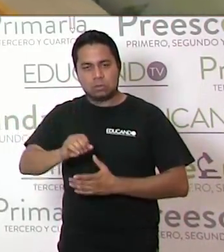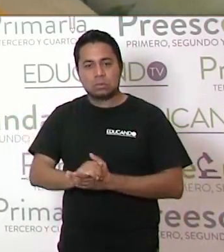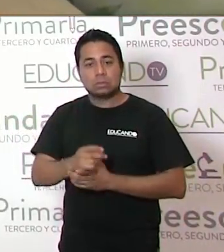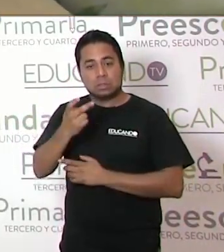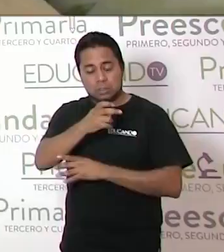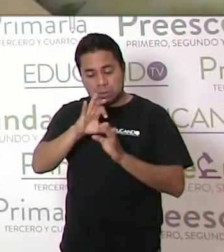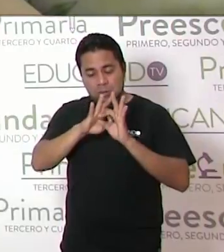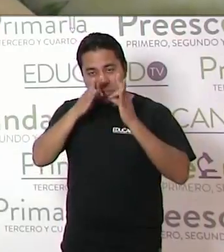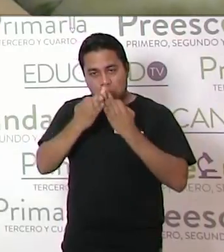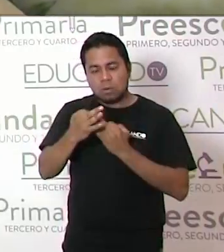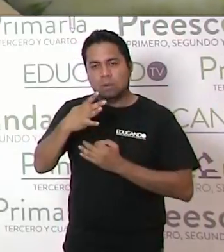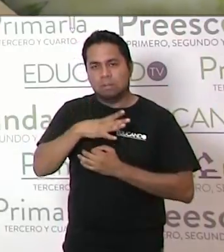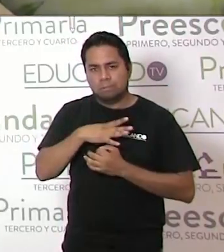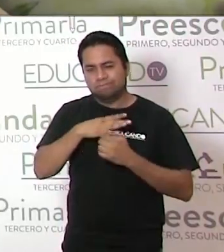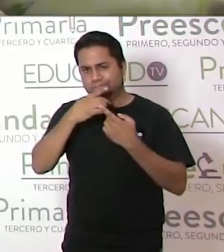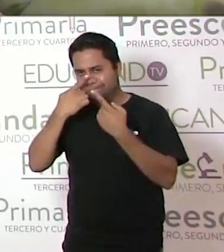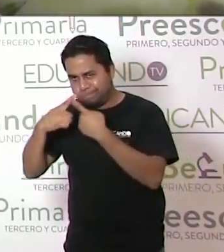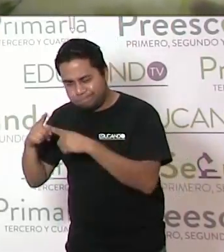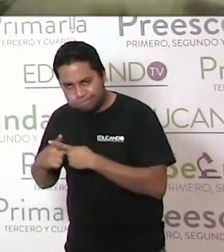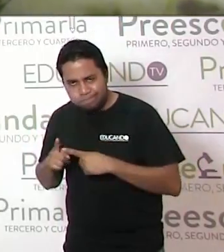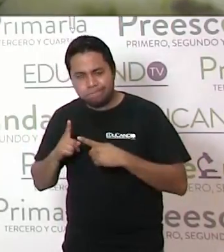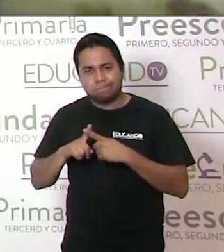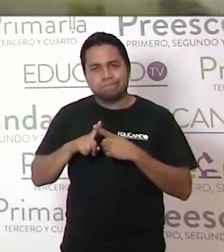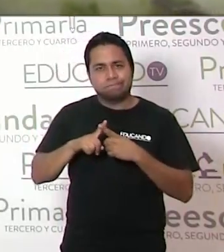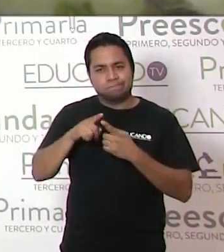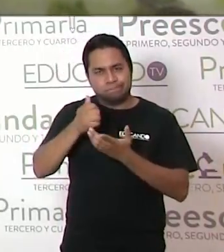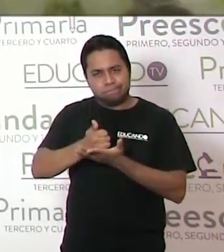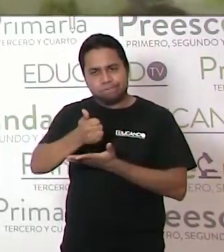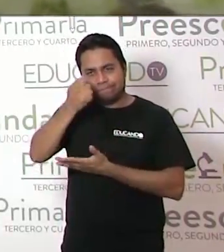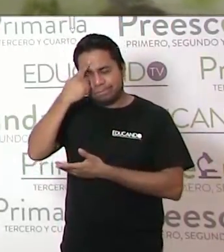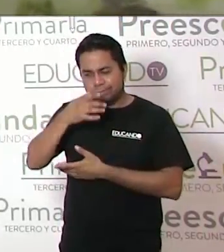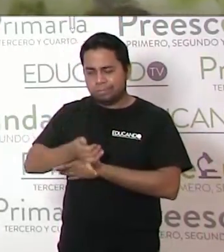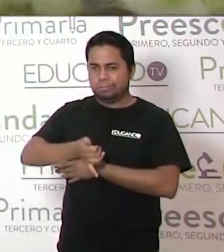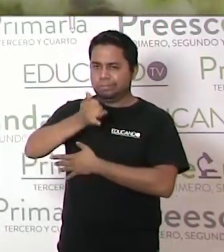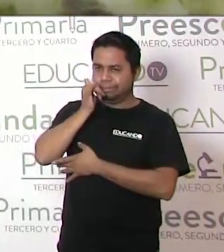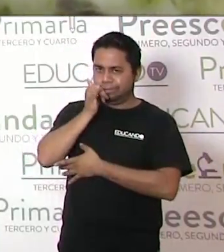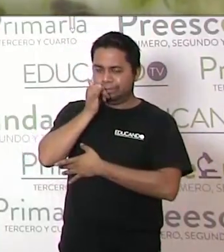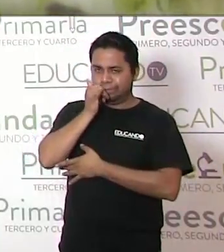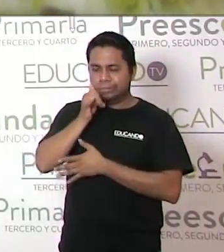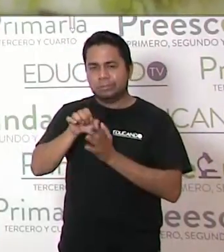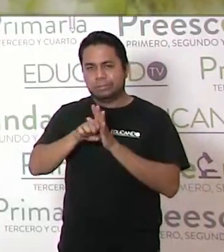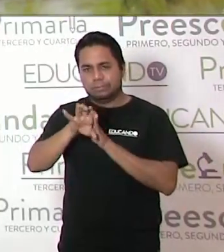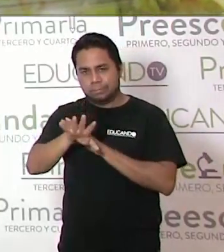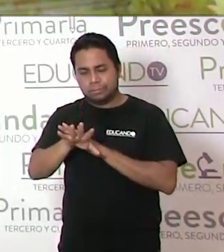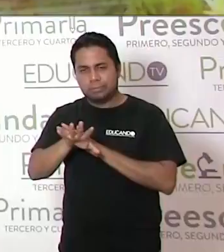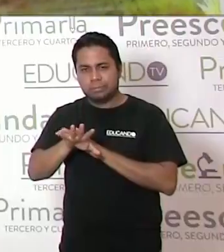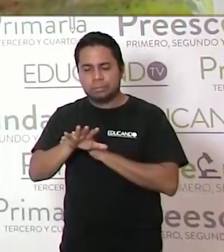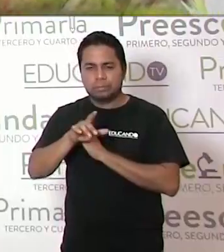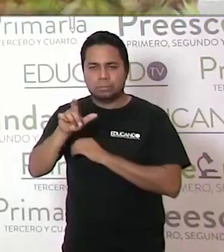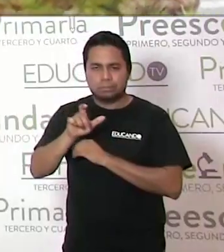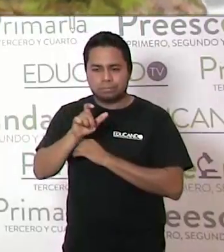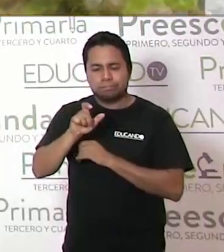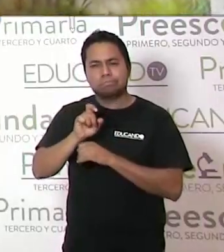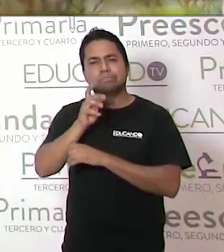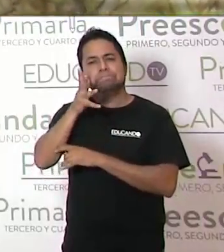esta forma tiene muchos envases de bebidas que en algún momento tienen que ser